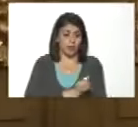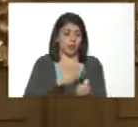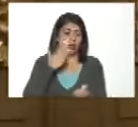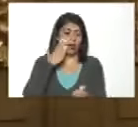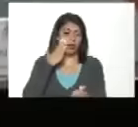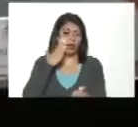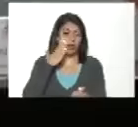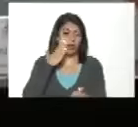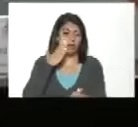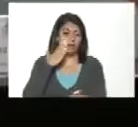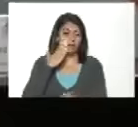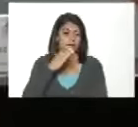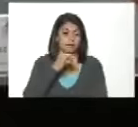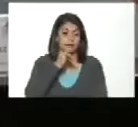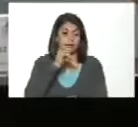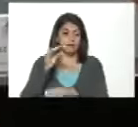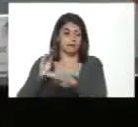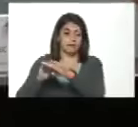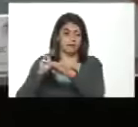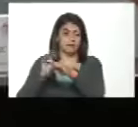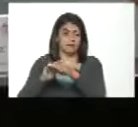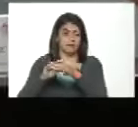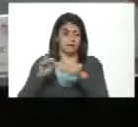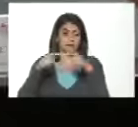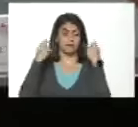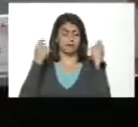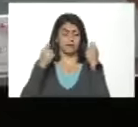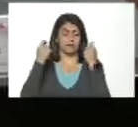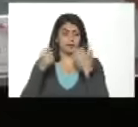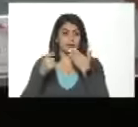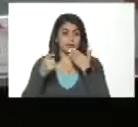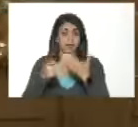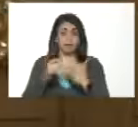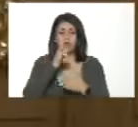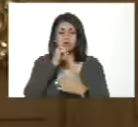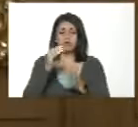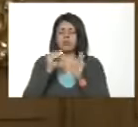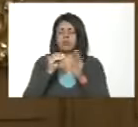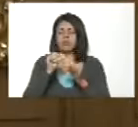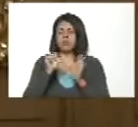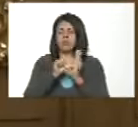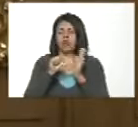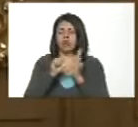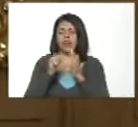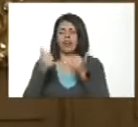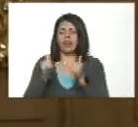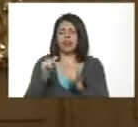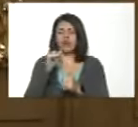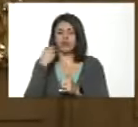pagaba anuncios en la prensa pidiendo que le informaran dónde estaba su hijo, ¿verdad?